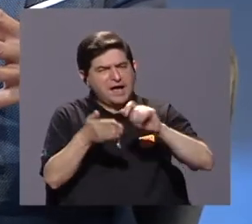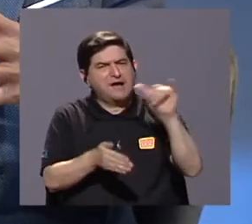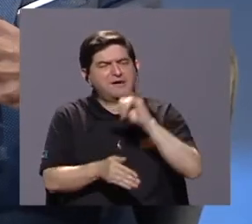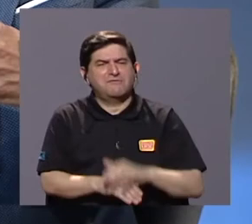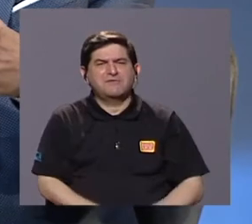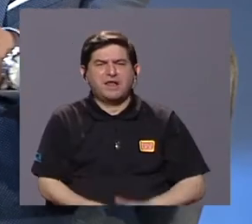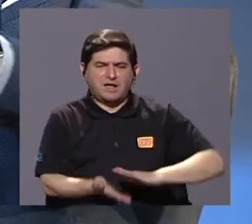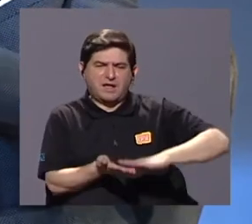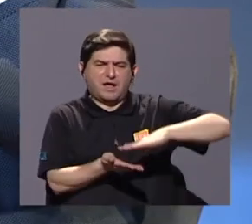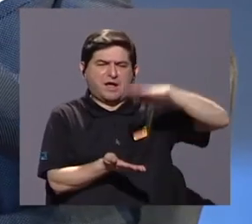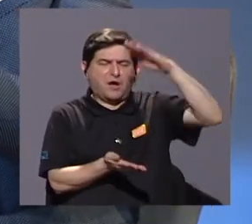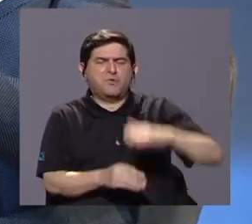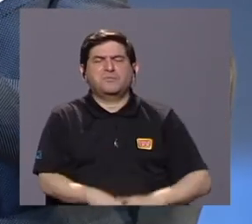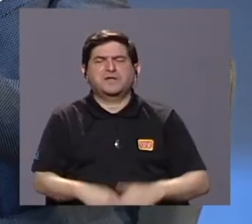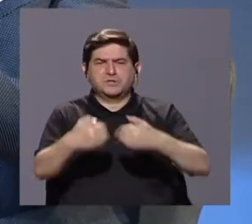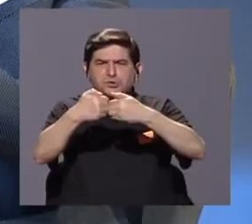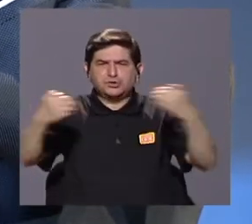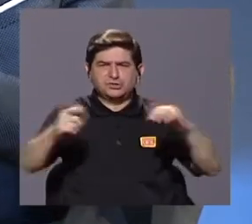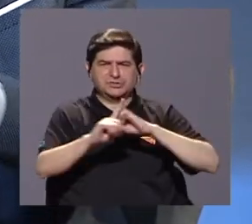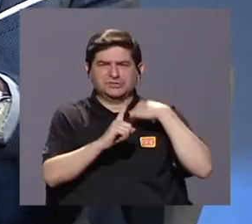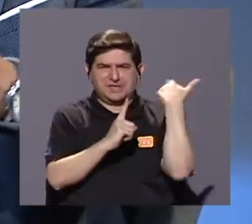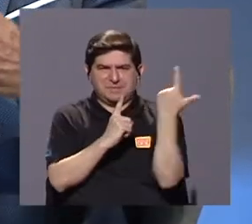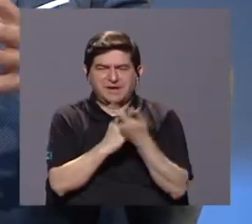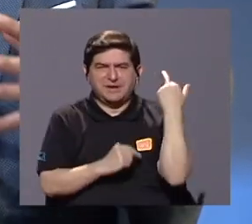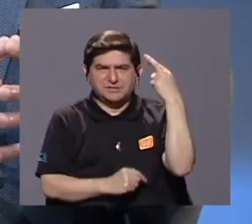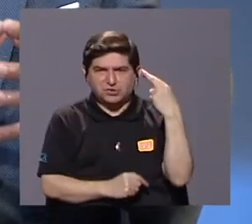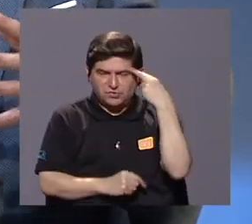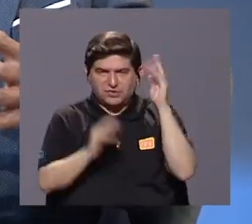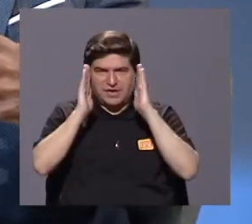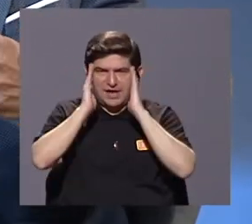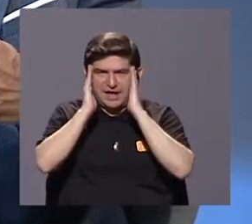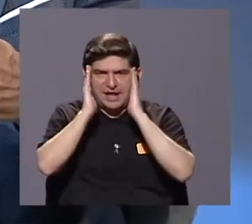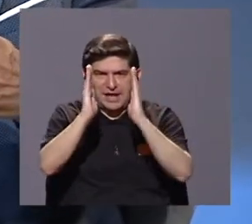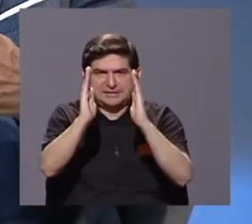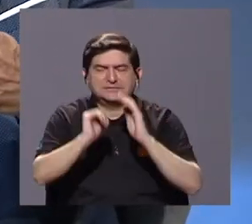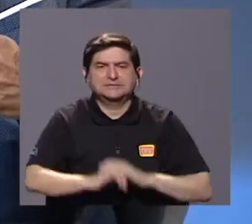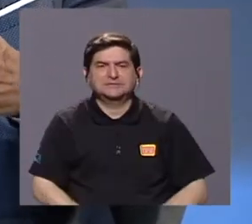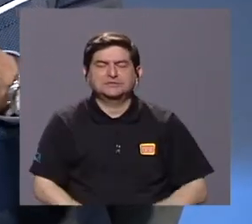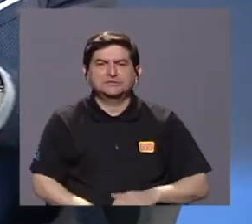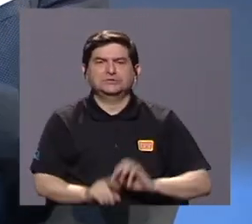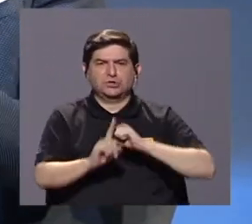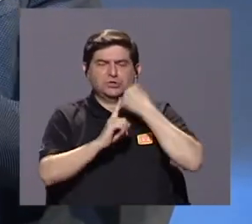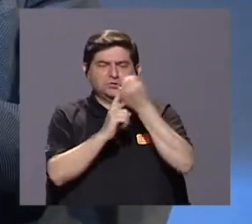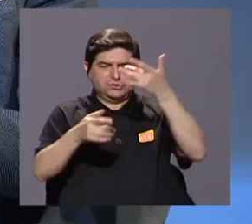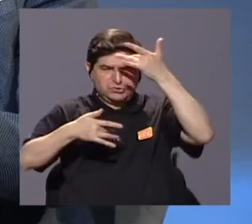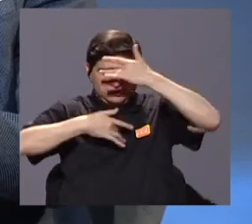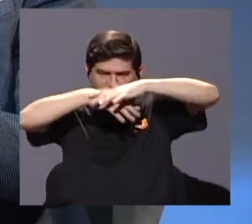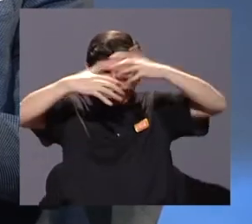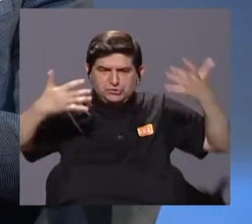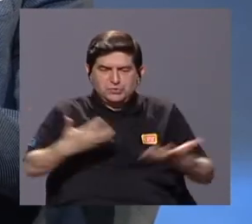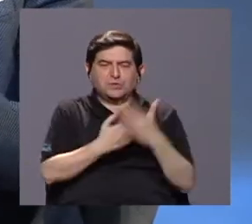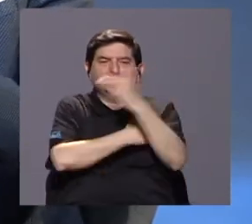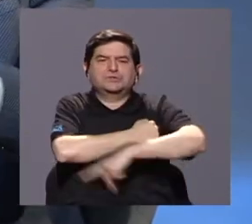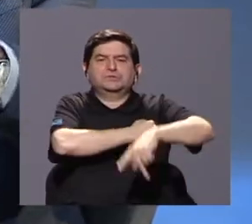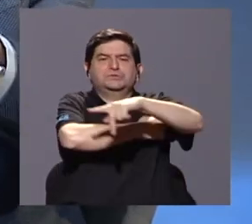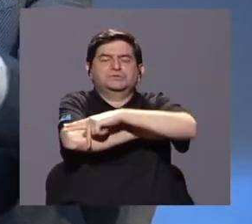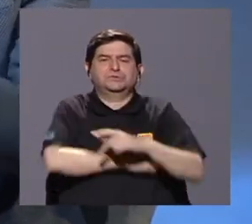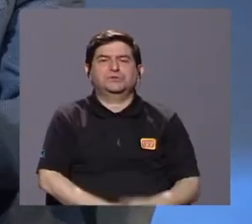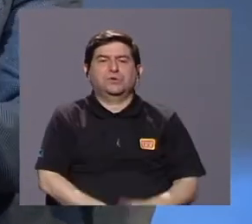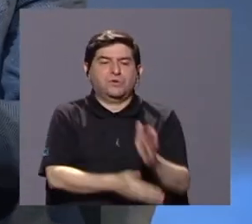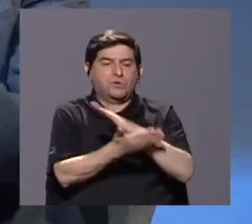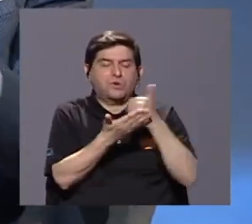un incremento de la brecha social producto de la atención de la situación pandémica en nuestro país, porque